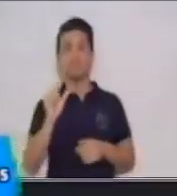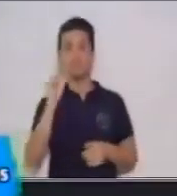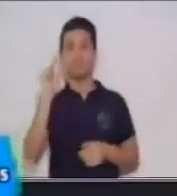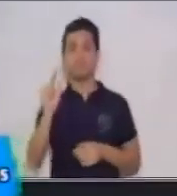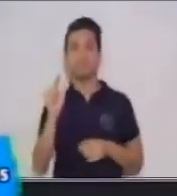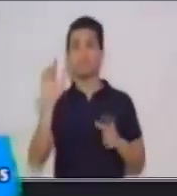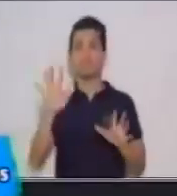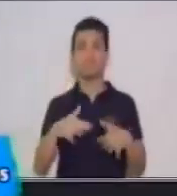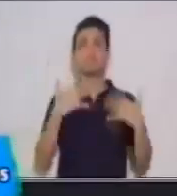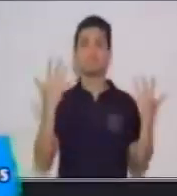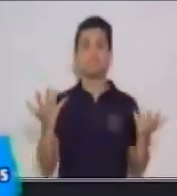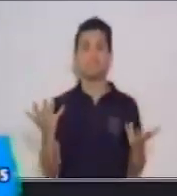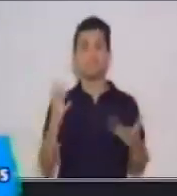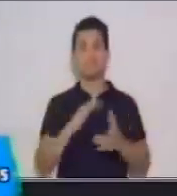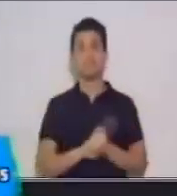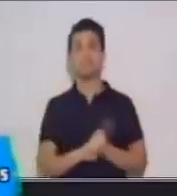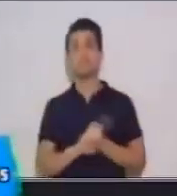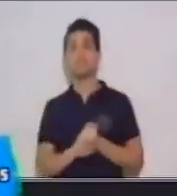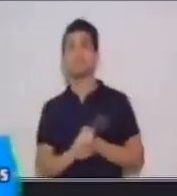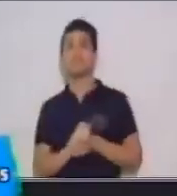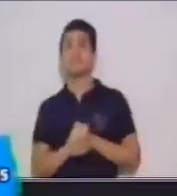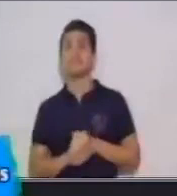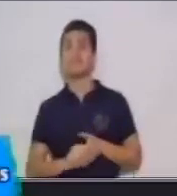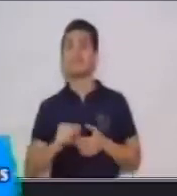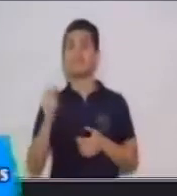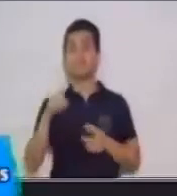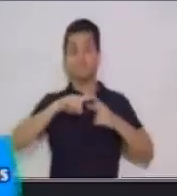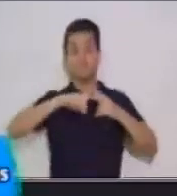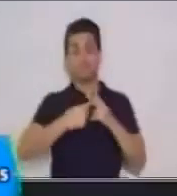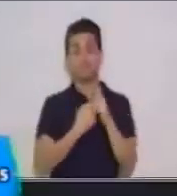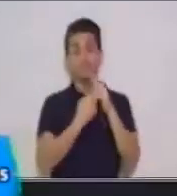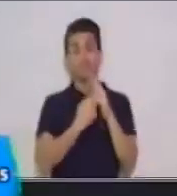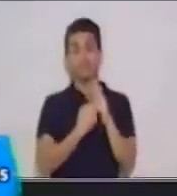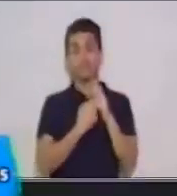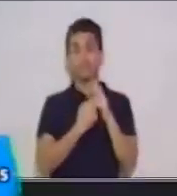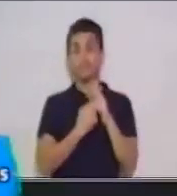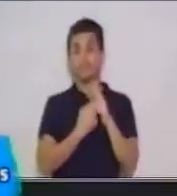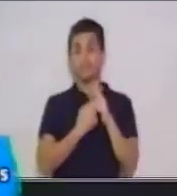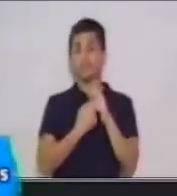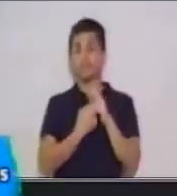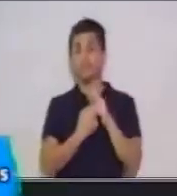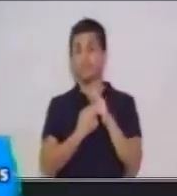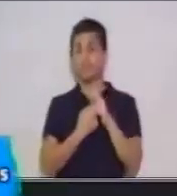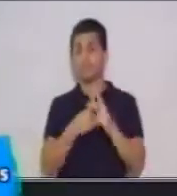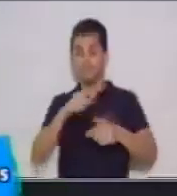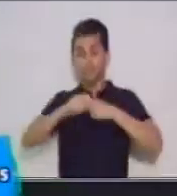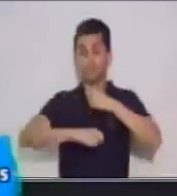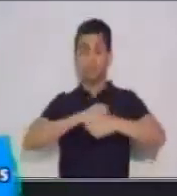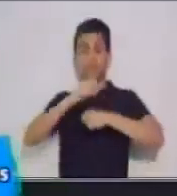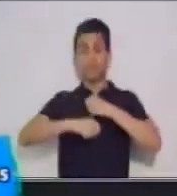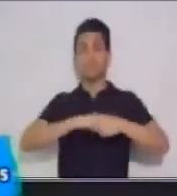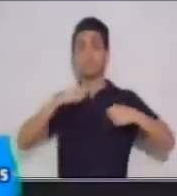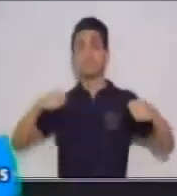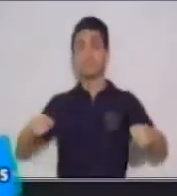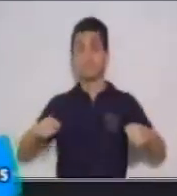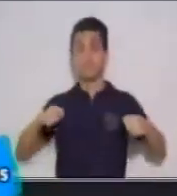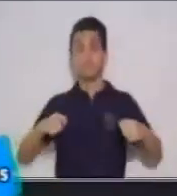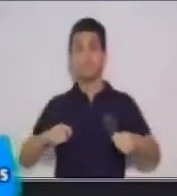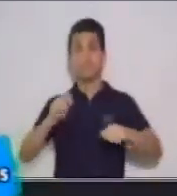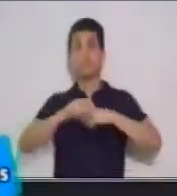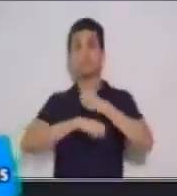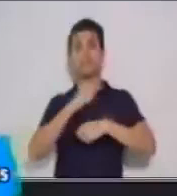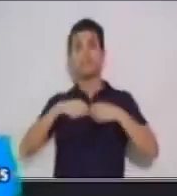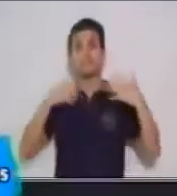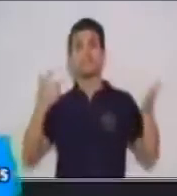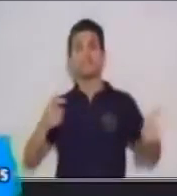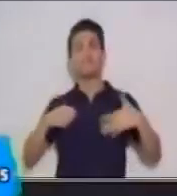cosita, ¿y qué cosita es? Empieza con la F. ¿Qué será?